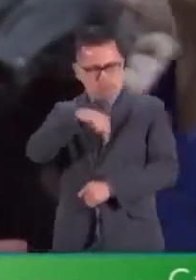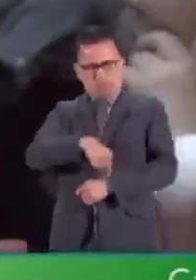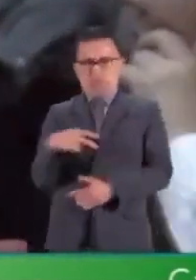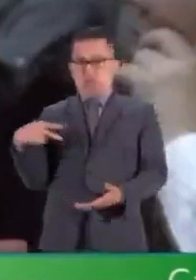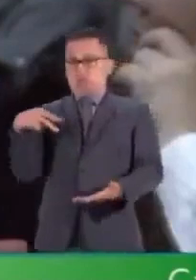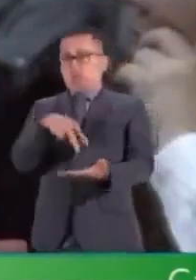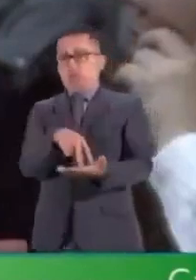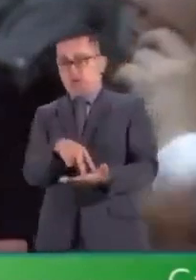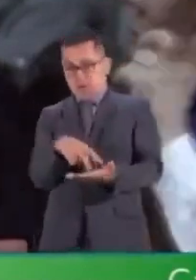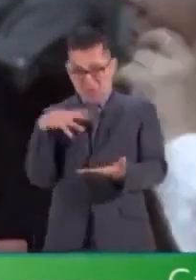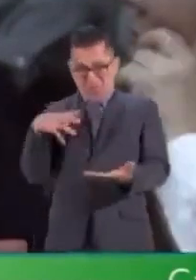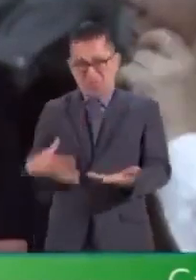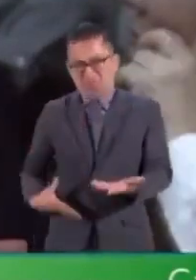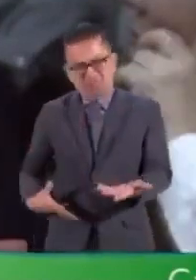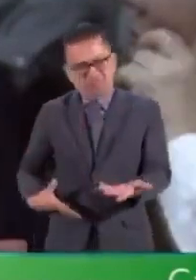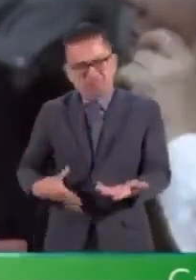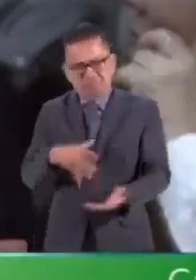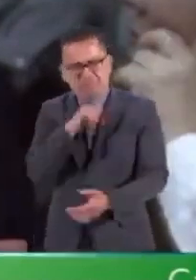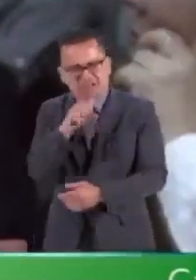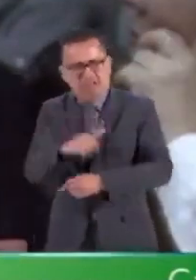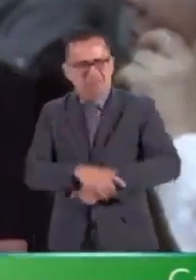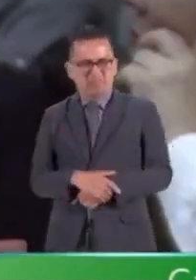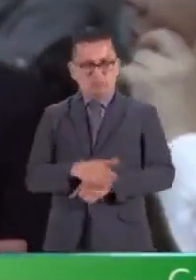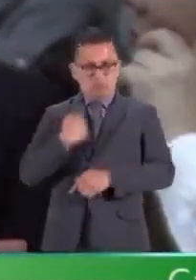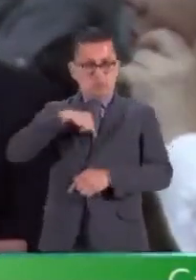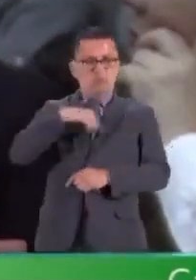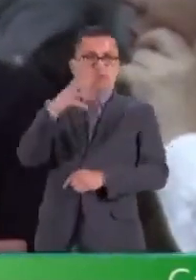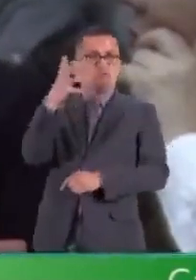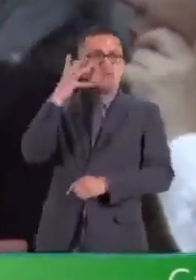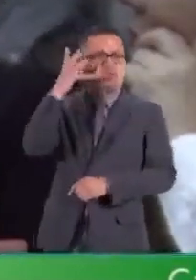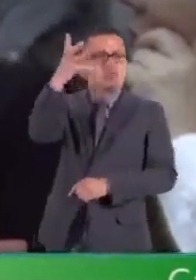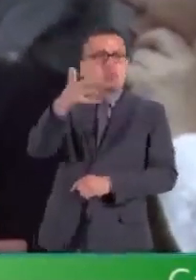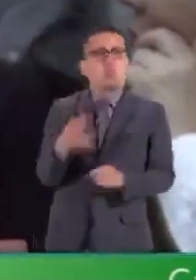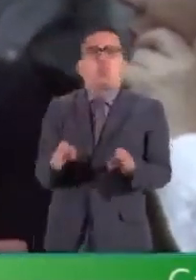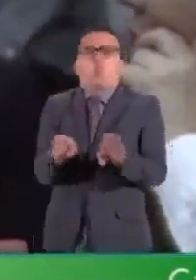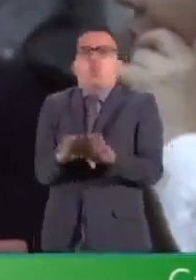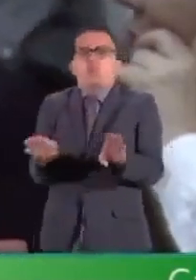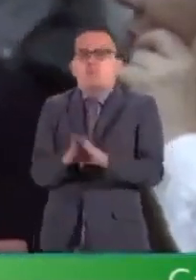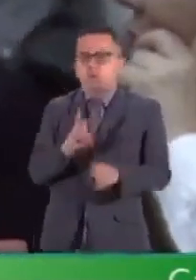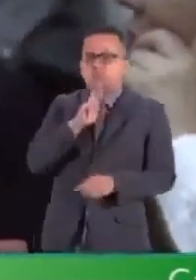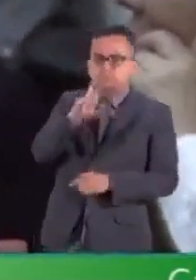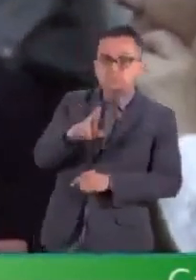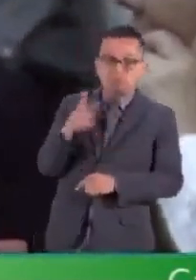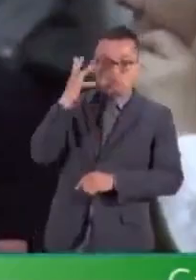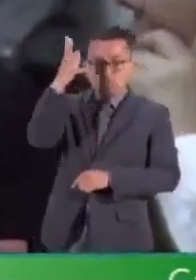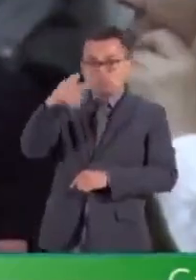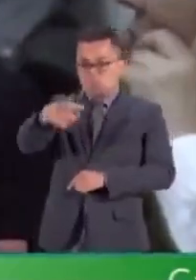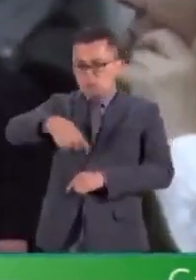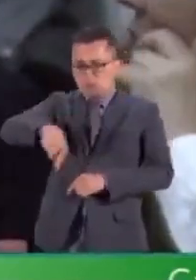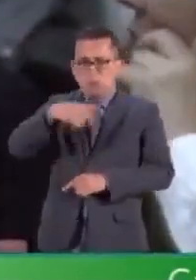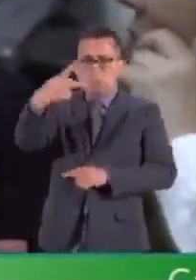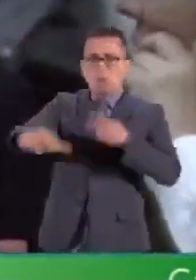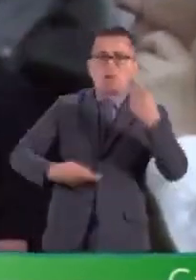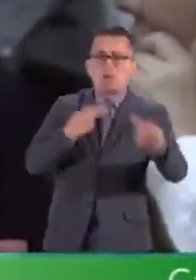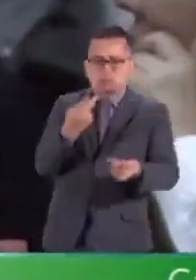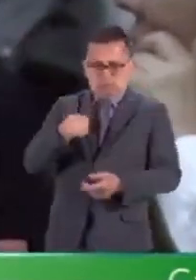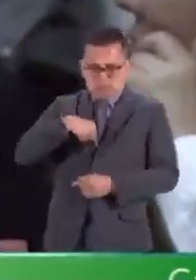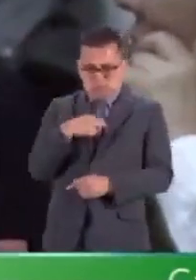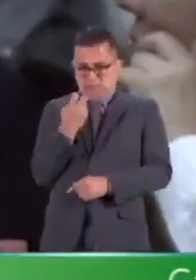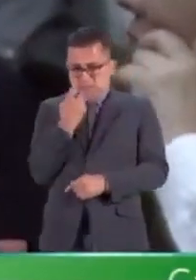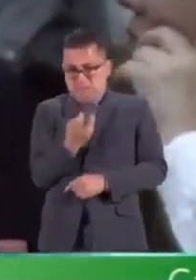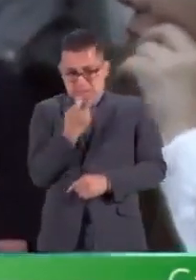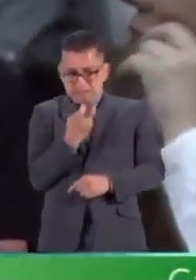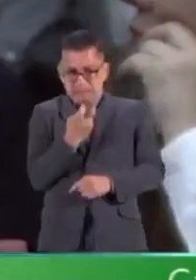vamos a responder a las futuras generaciones cuando nos pregunten en qué momento permitimos